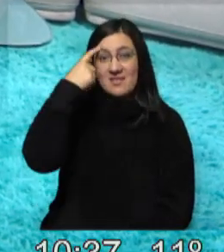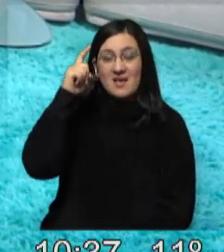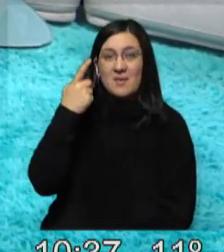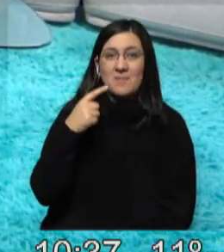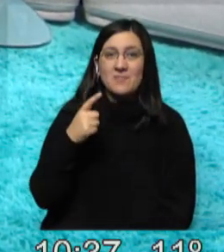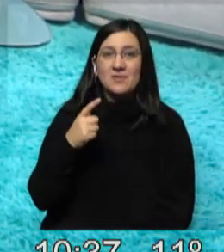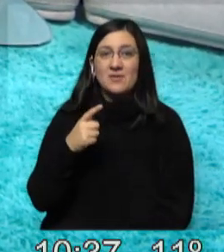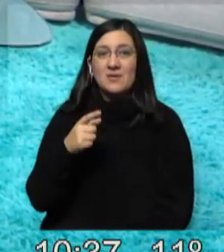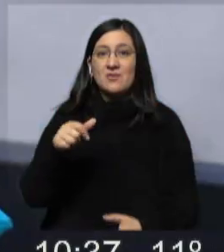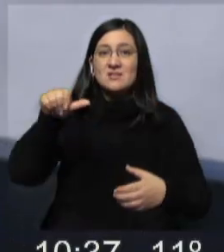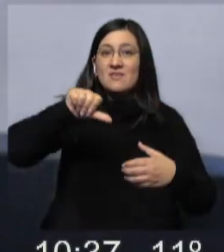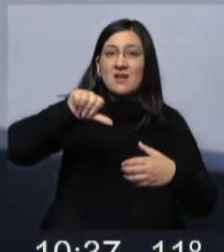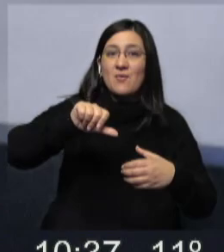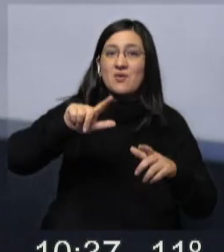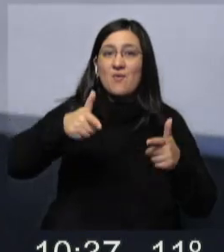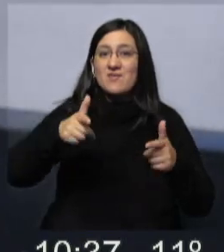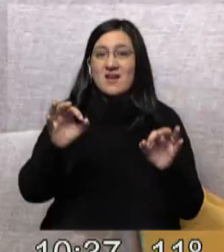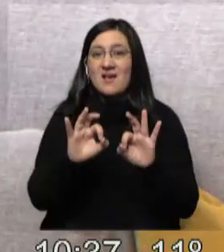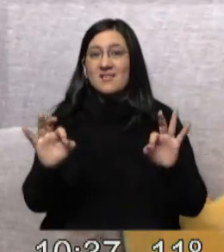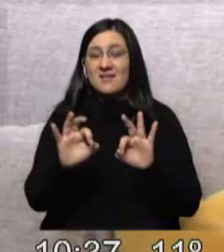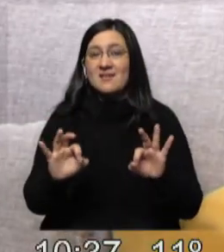vino a servirle agua y no tenía nada en la cama.